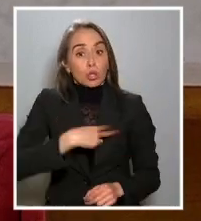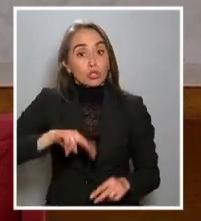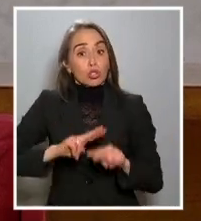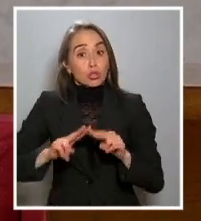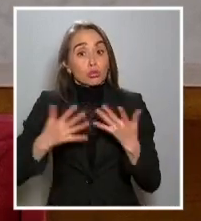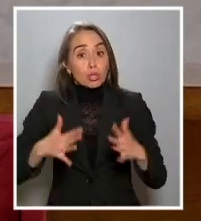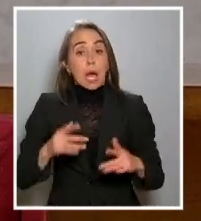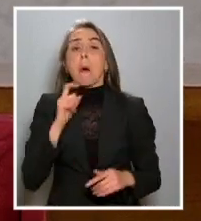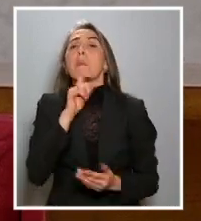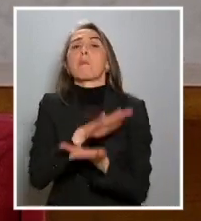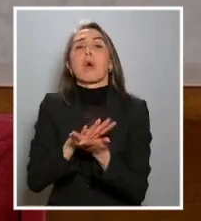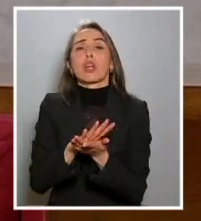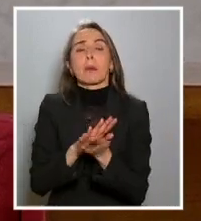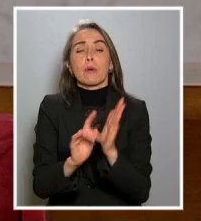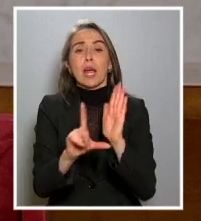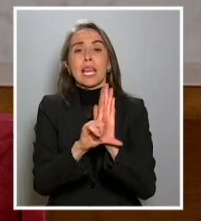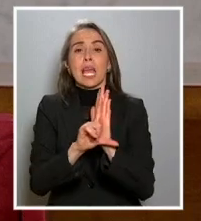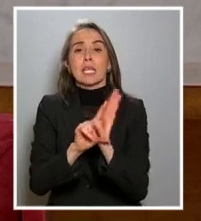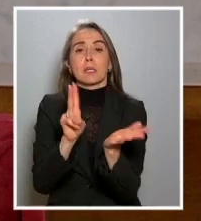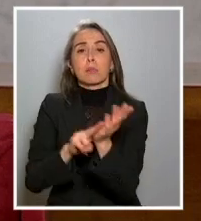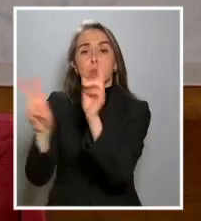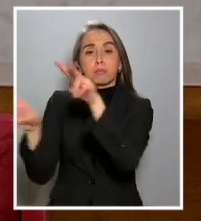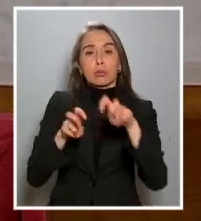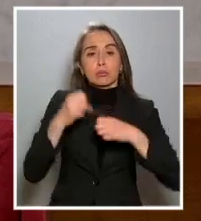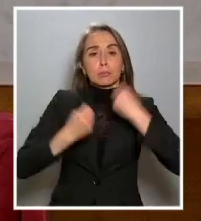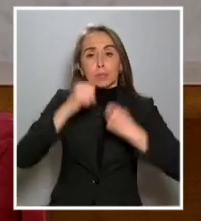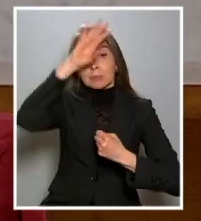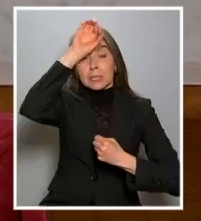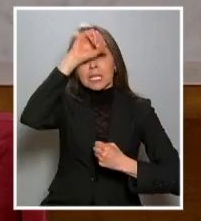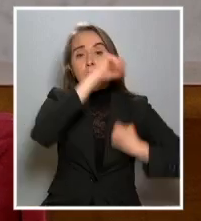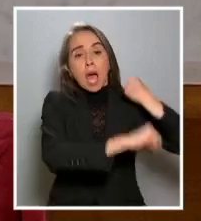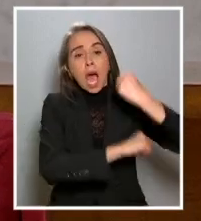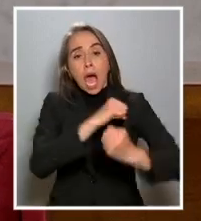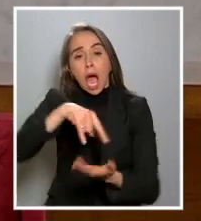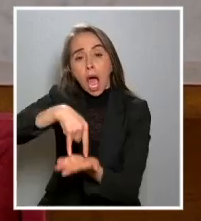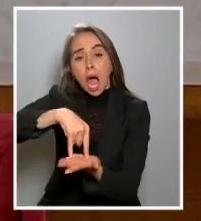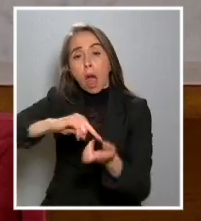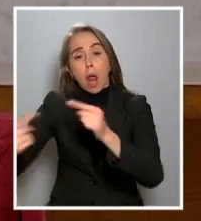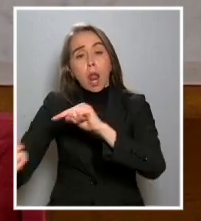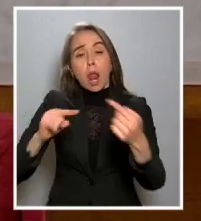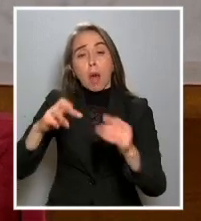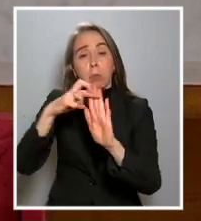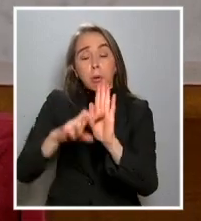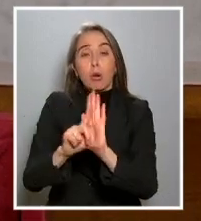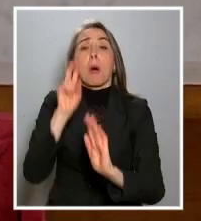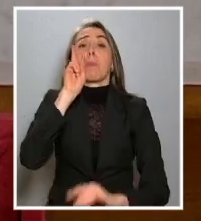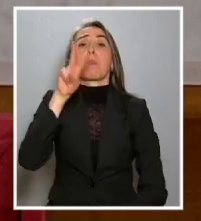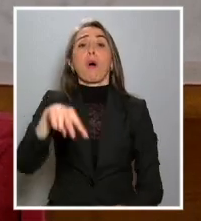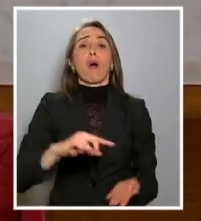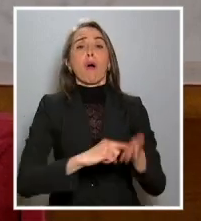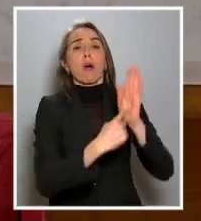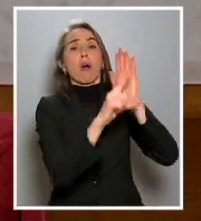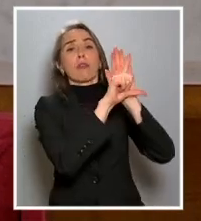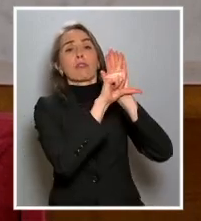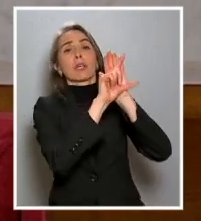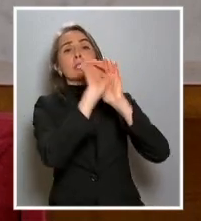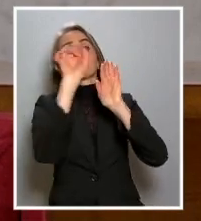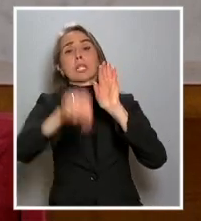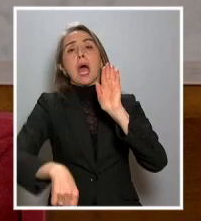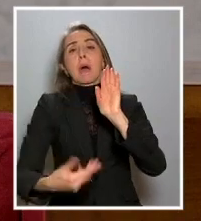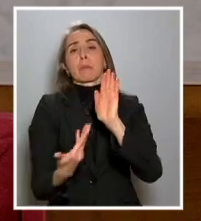por ejemplo, con la ley del royalty, que tras largos años de discusión, por fin logramos